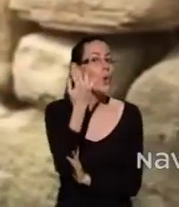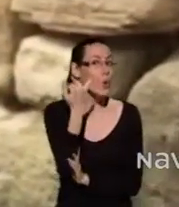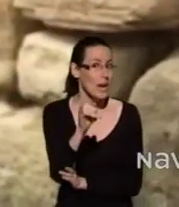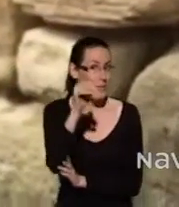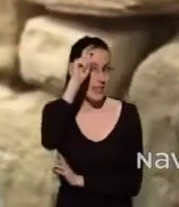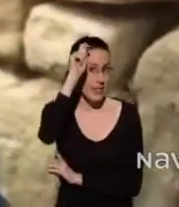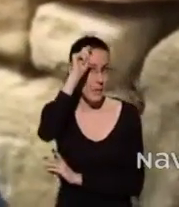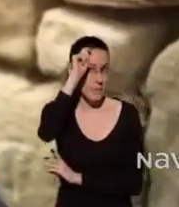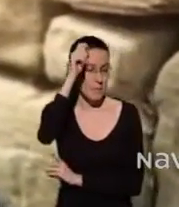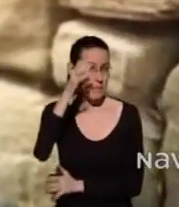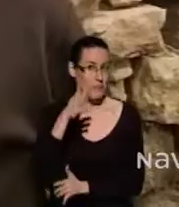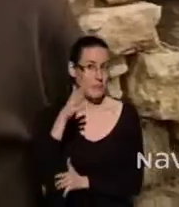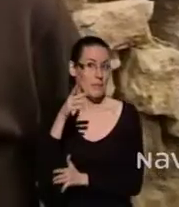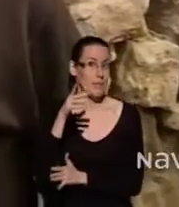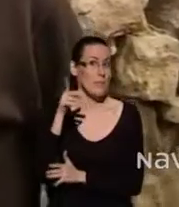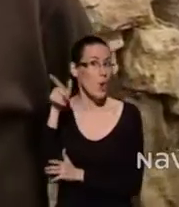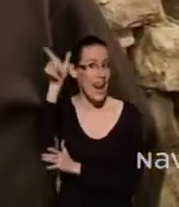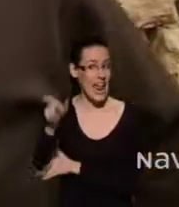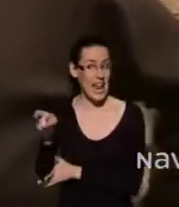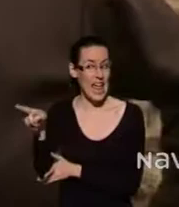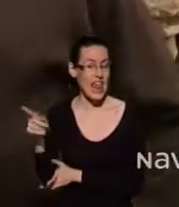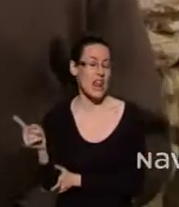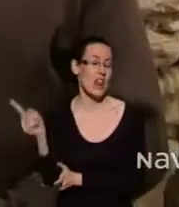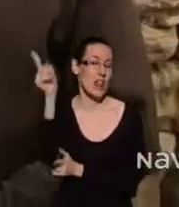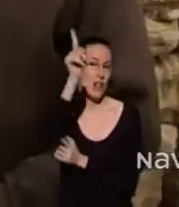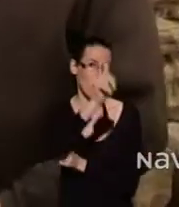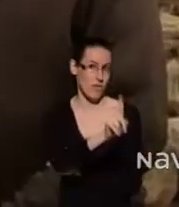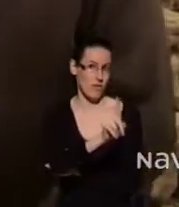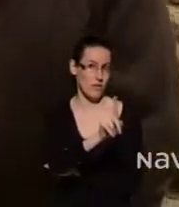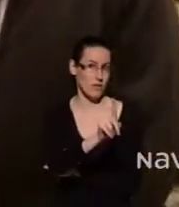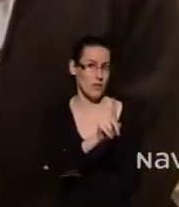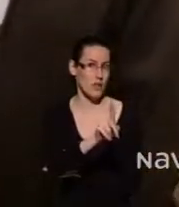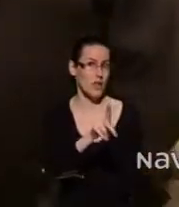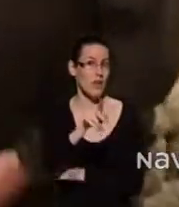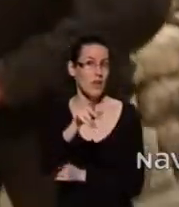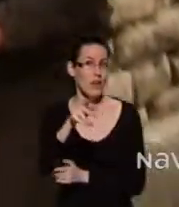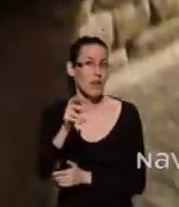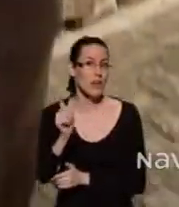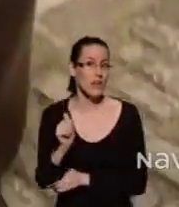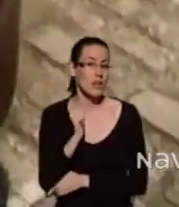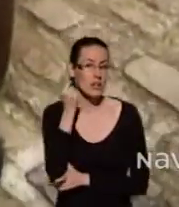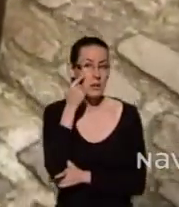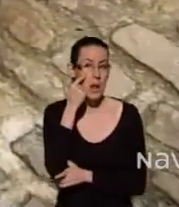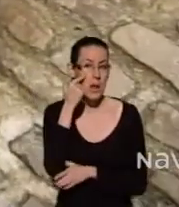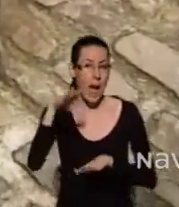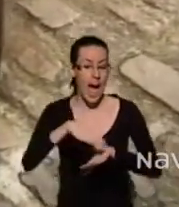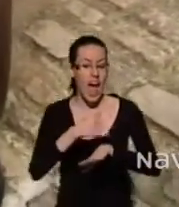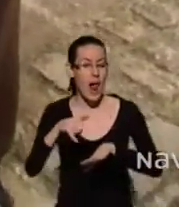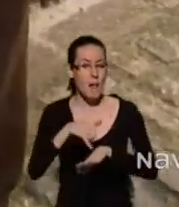y fue a una pargartería y coge, se pone las alpargatas y le